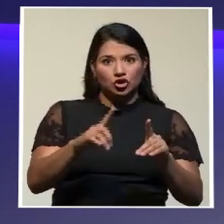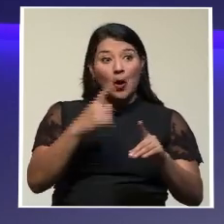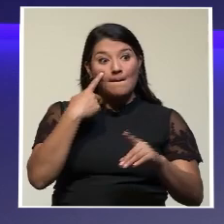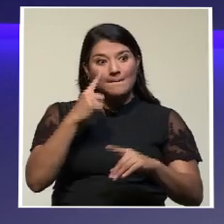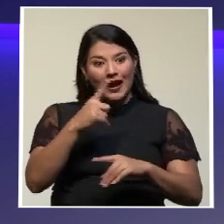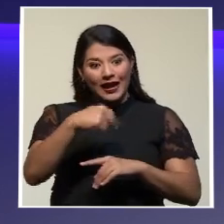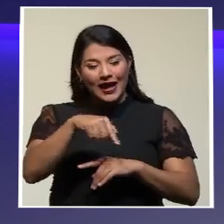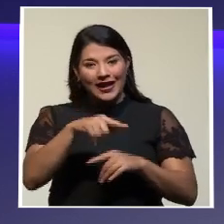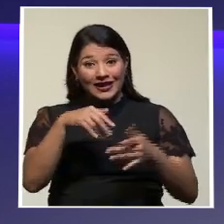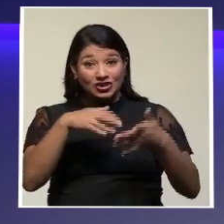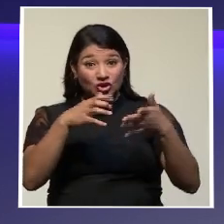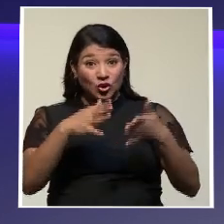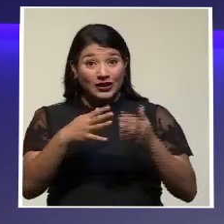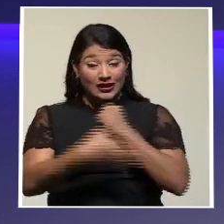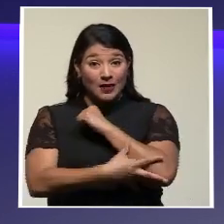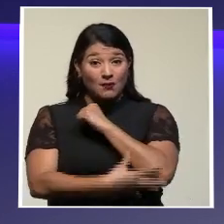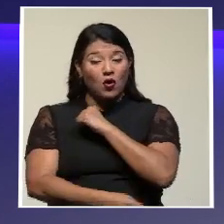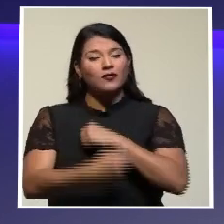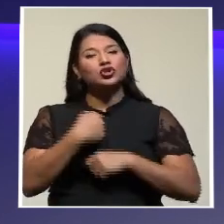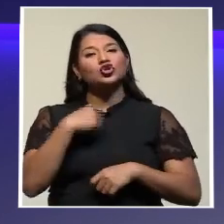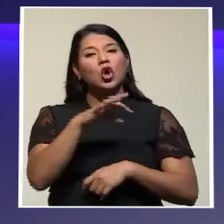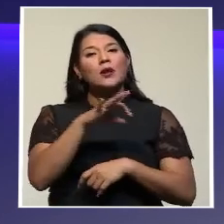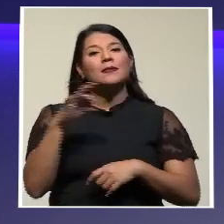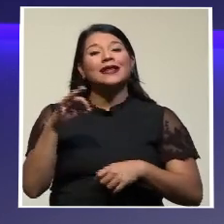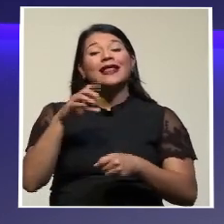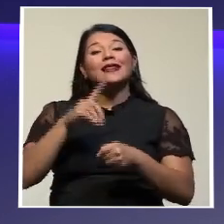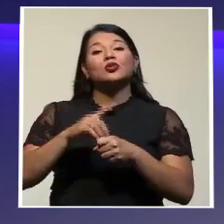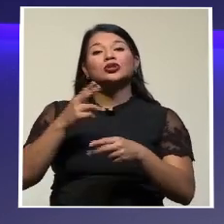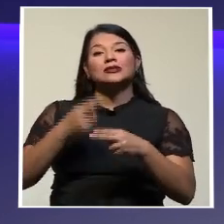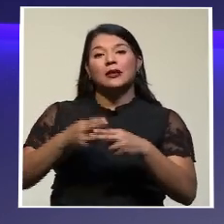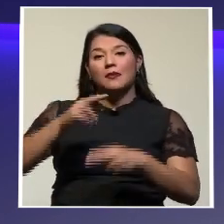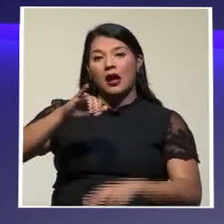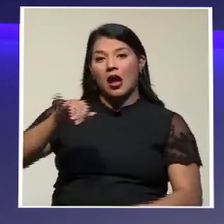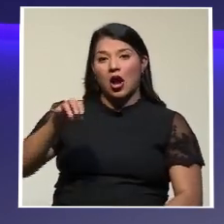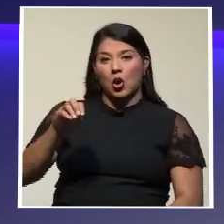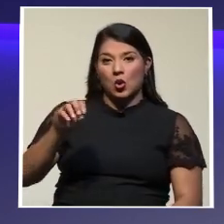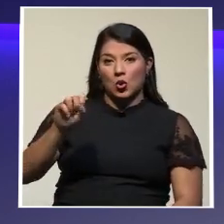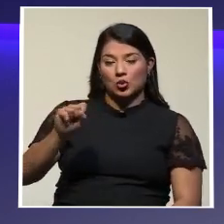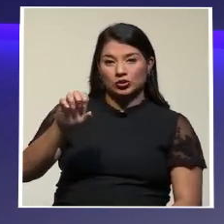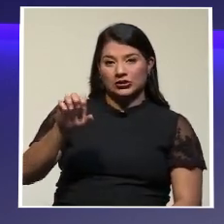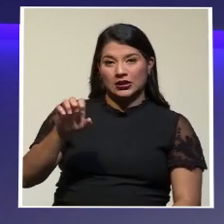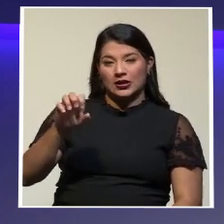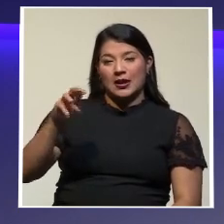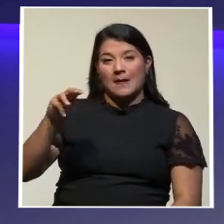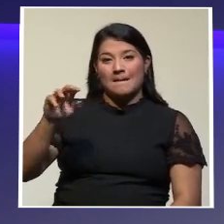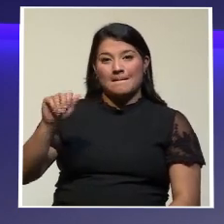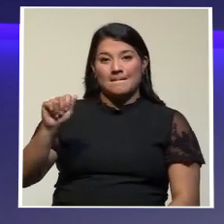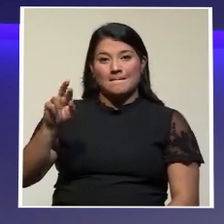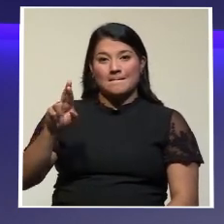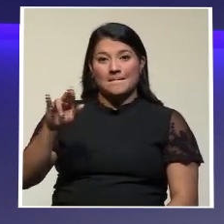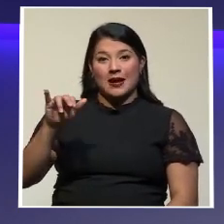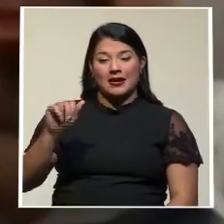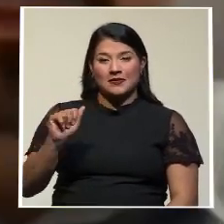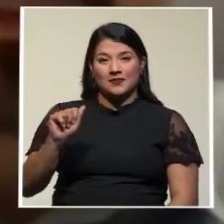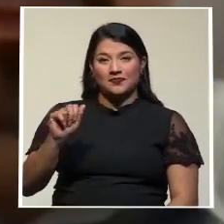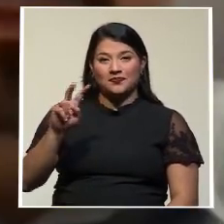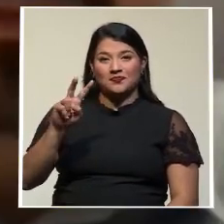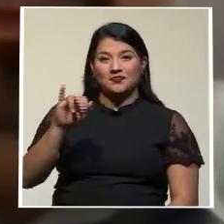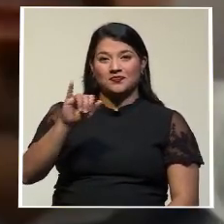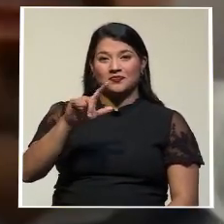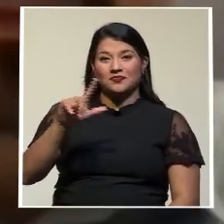invité esta noche al diputado del Frente Amplio, José María Villalta. Buenas noches, don José María. Bienvenido nuevamente a Costa Rica